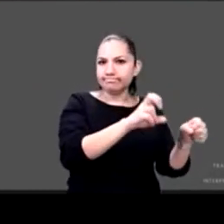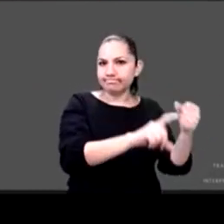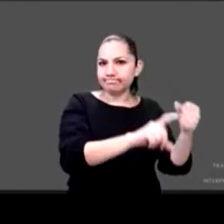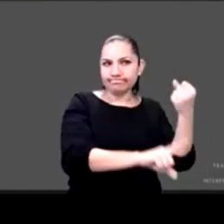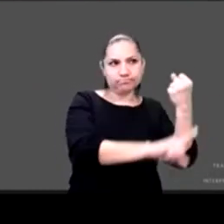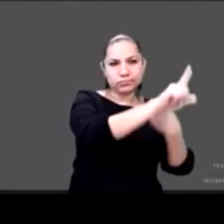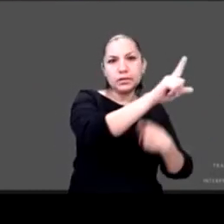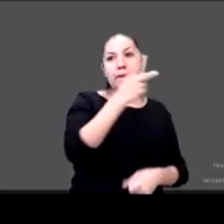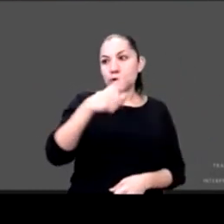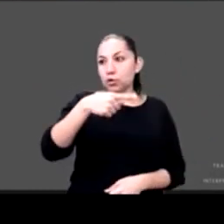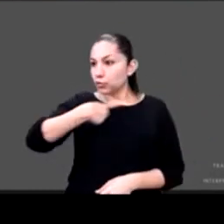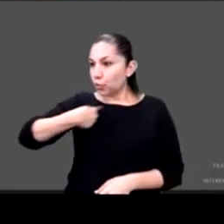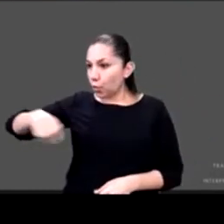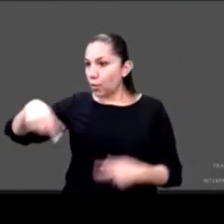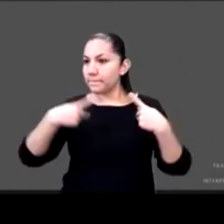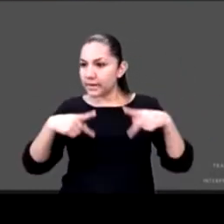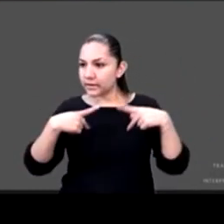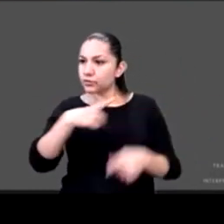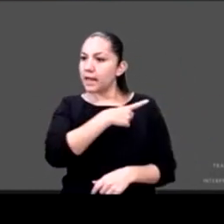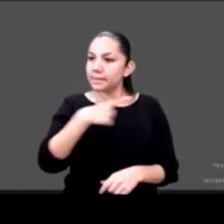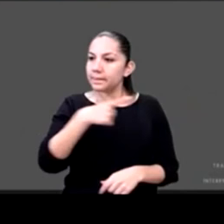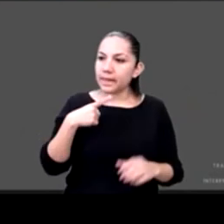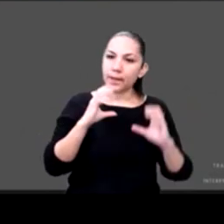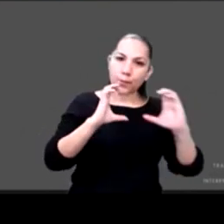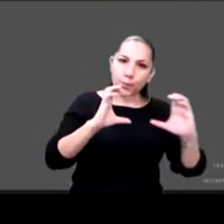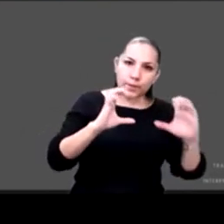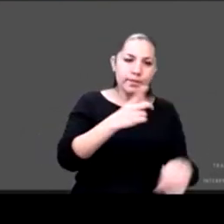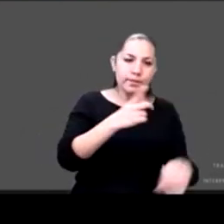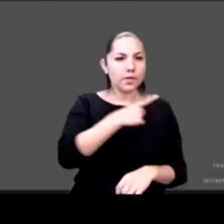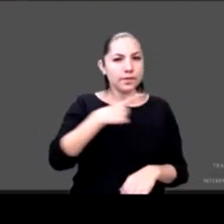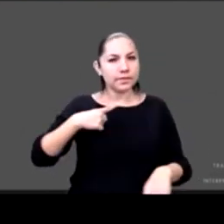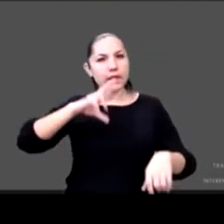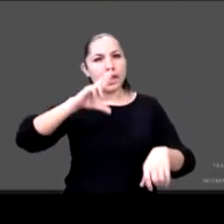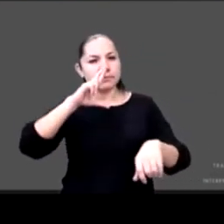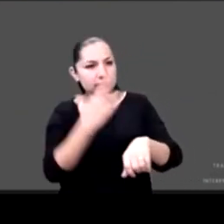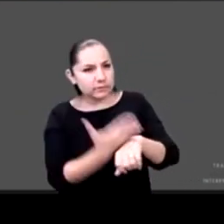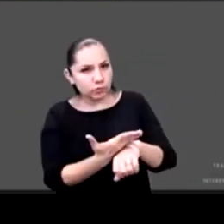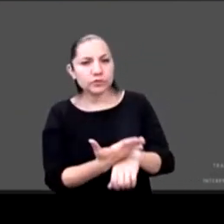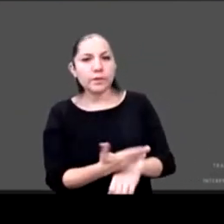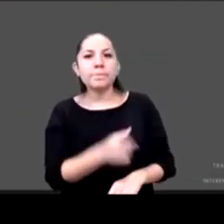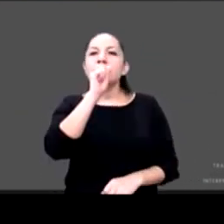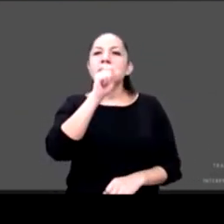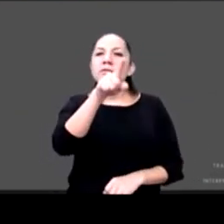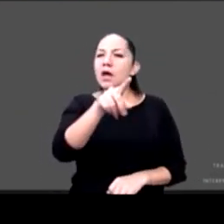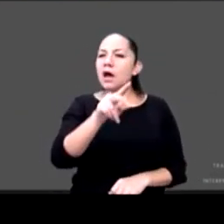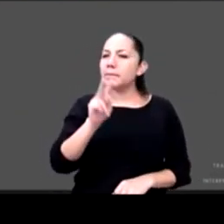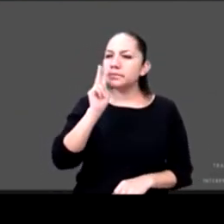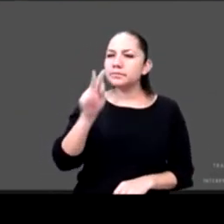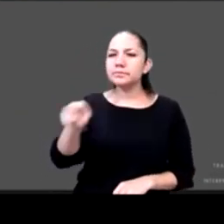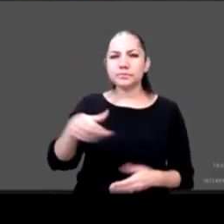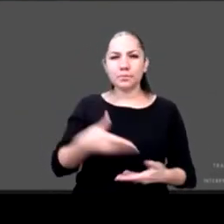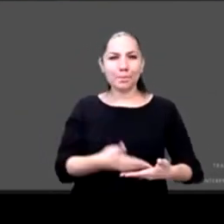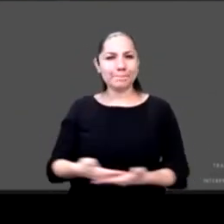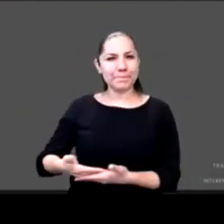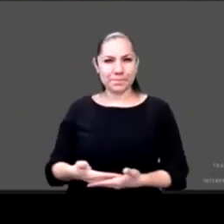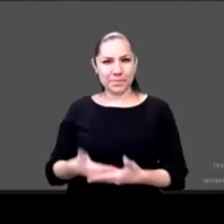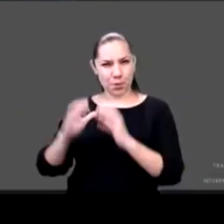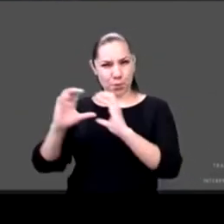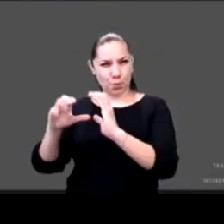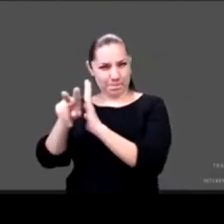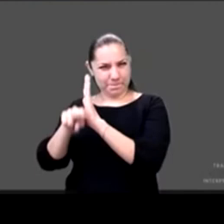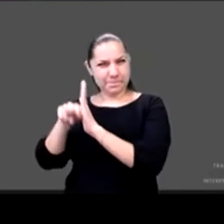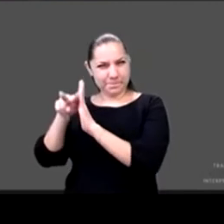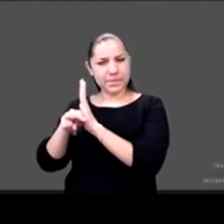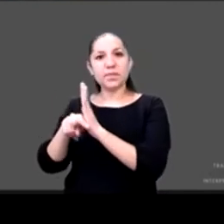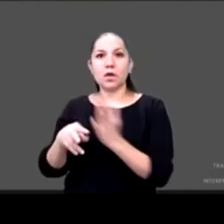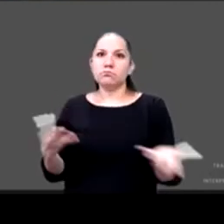y atendiendo a las necesidades. El video también muy concreto del bebé, de los cuidados, es diferente un bebé a un niño que está en situación